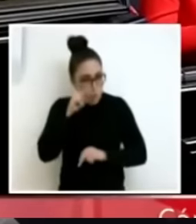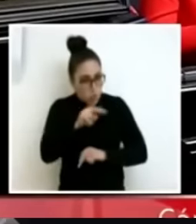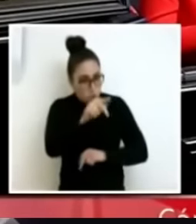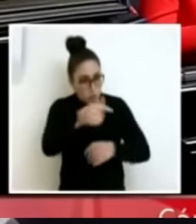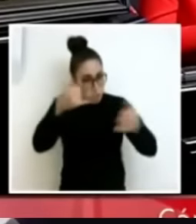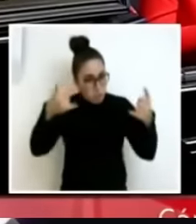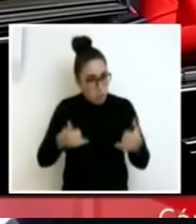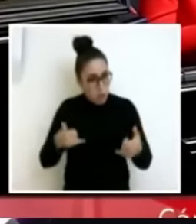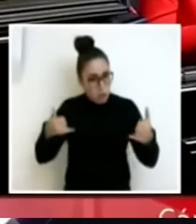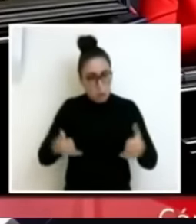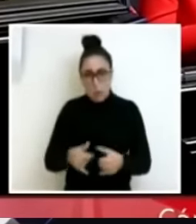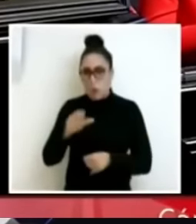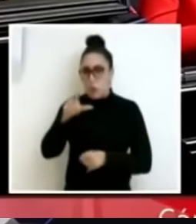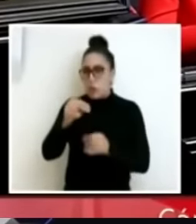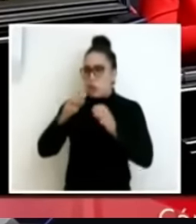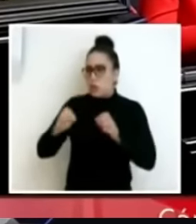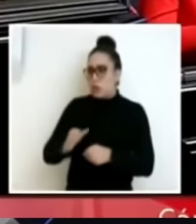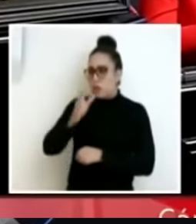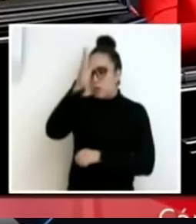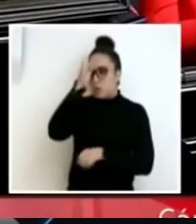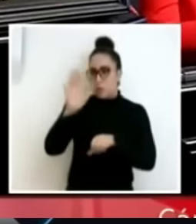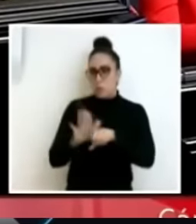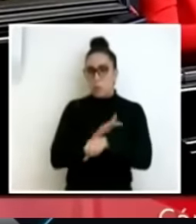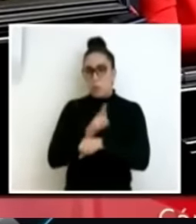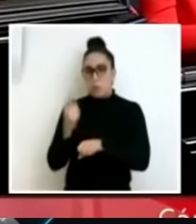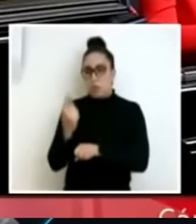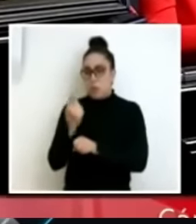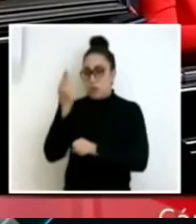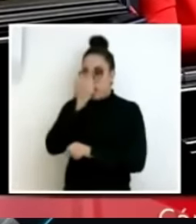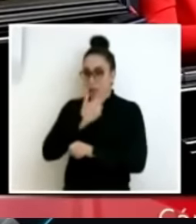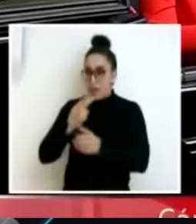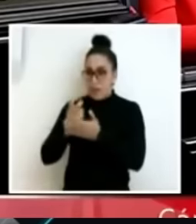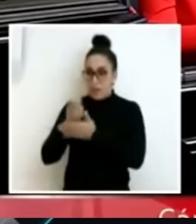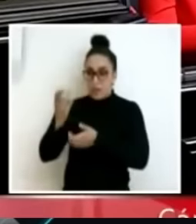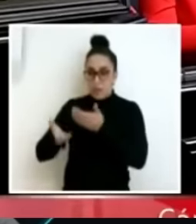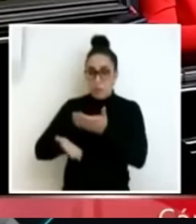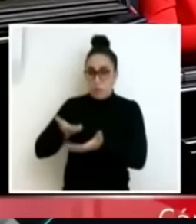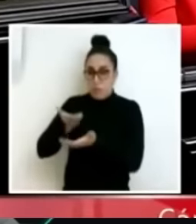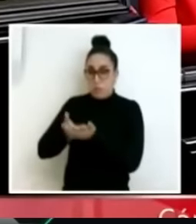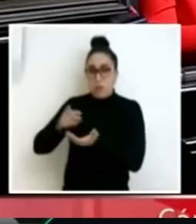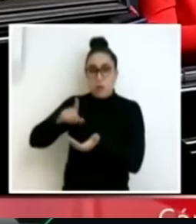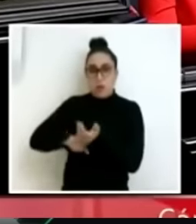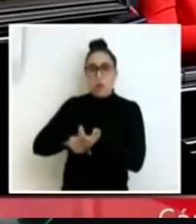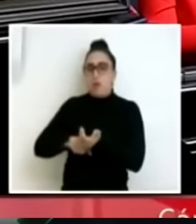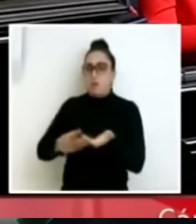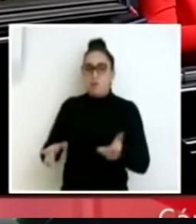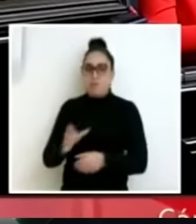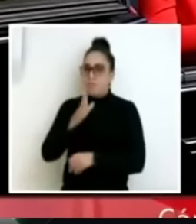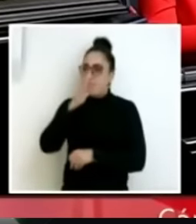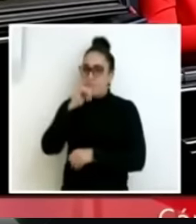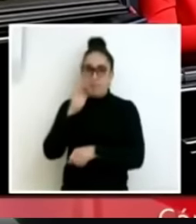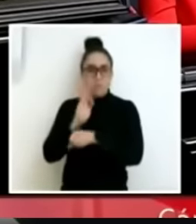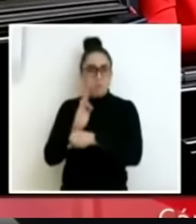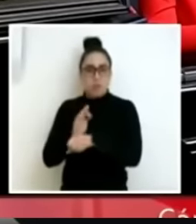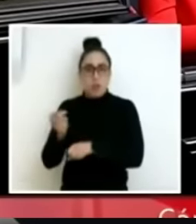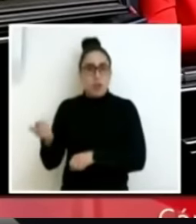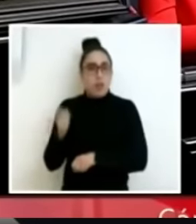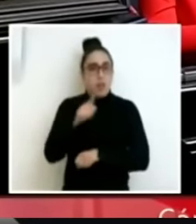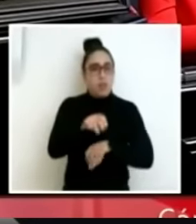se oponen porque con esta reforma dejarán de ejercer influencia sobre el Poder